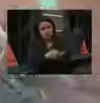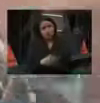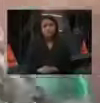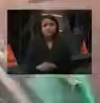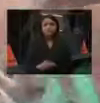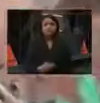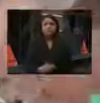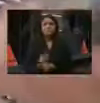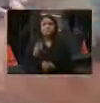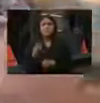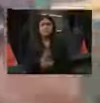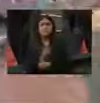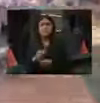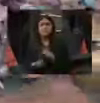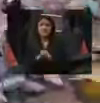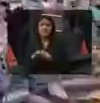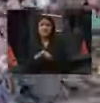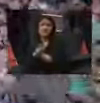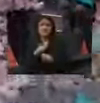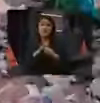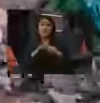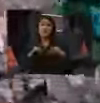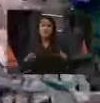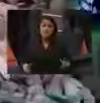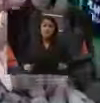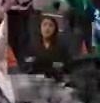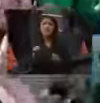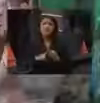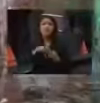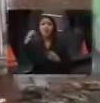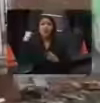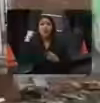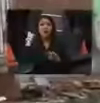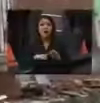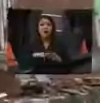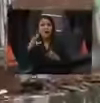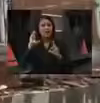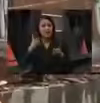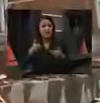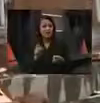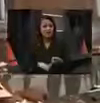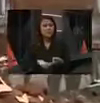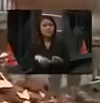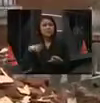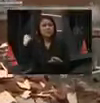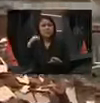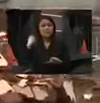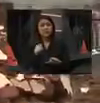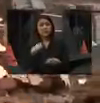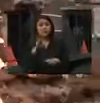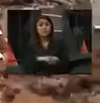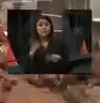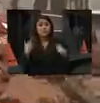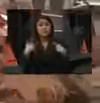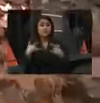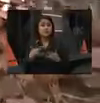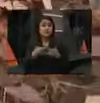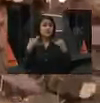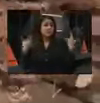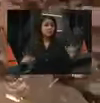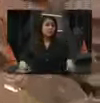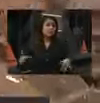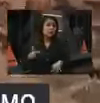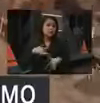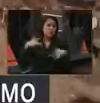después de la devastación por el sismo en guajaca chiapas y tabasco más de 2.3 millones de mexicanos tienen historias de dolor